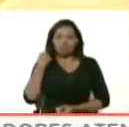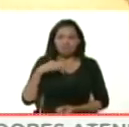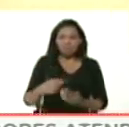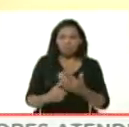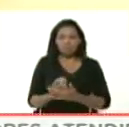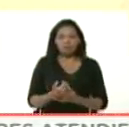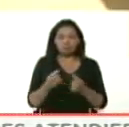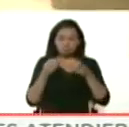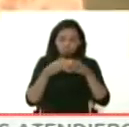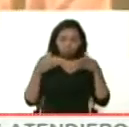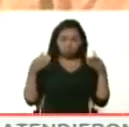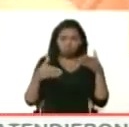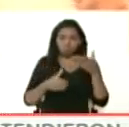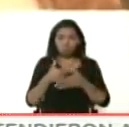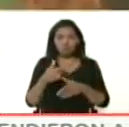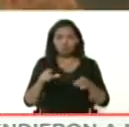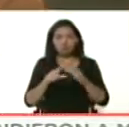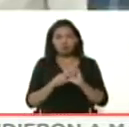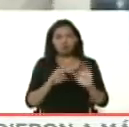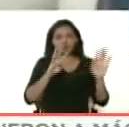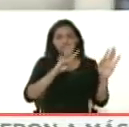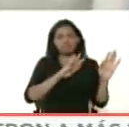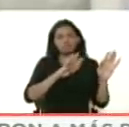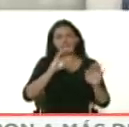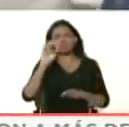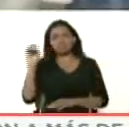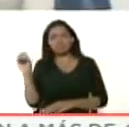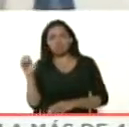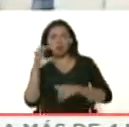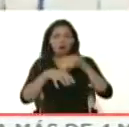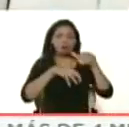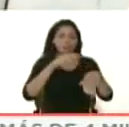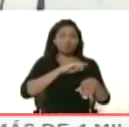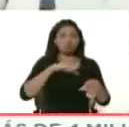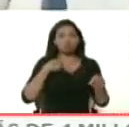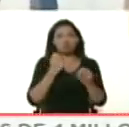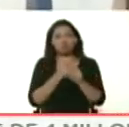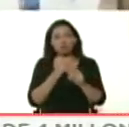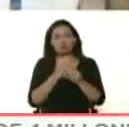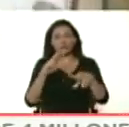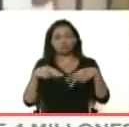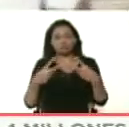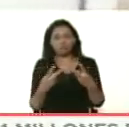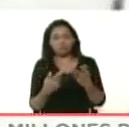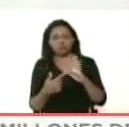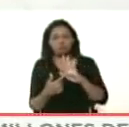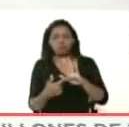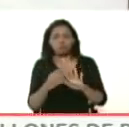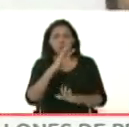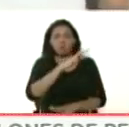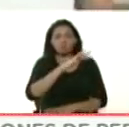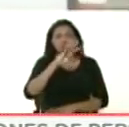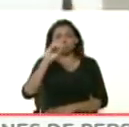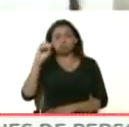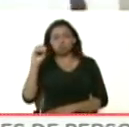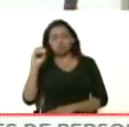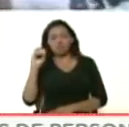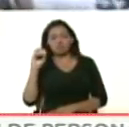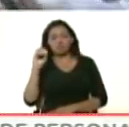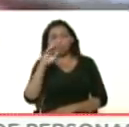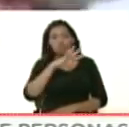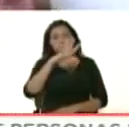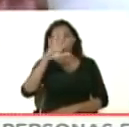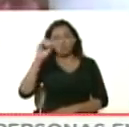una capacidad instalada de 900 animales. Estamos trabajando en la actualidad con 400 a